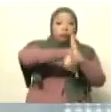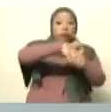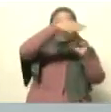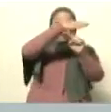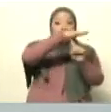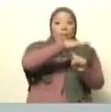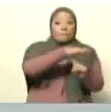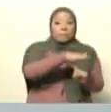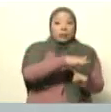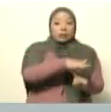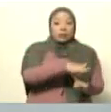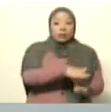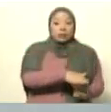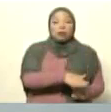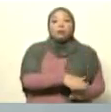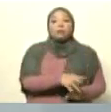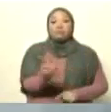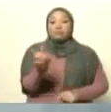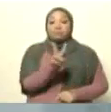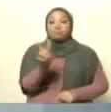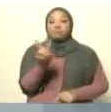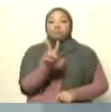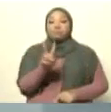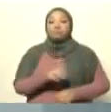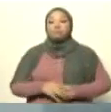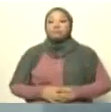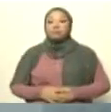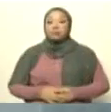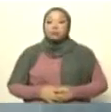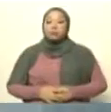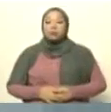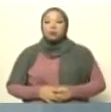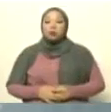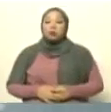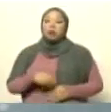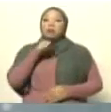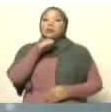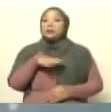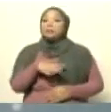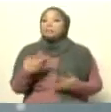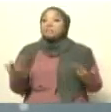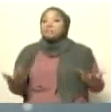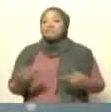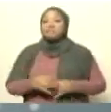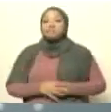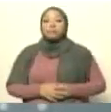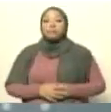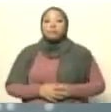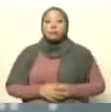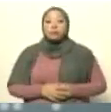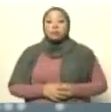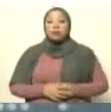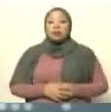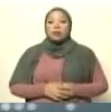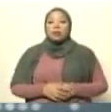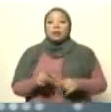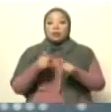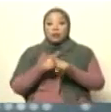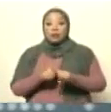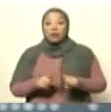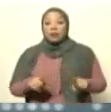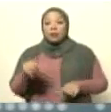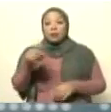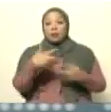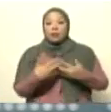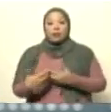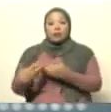estaba. Que bueno, lo más complicado en eso, ustedes saben, es tener el petróleo. Bueno, comandante Chávez se propone